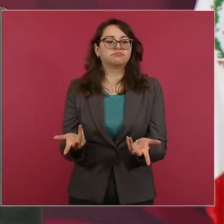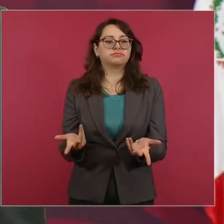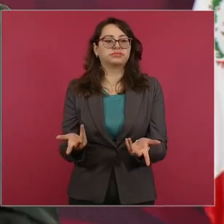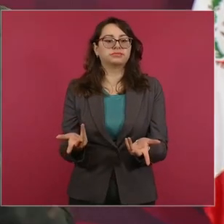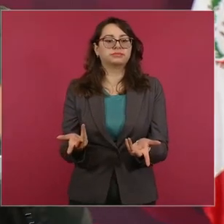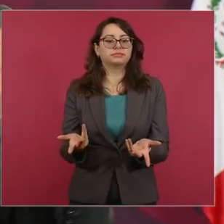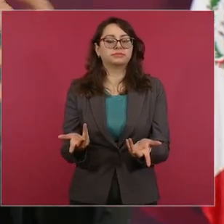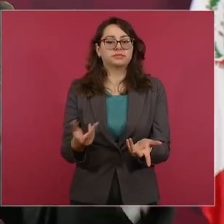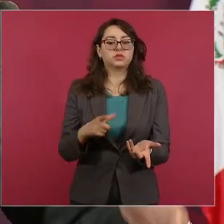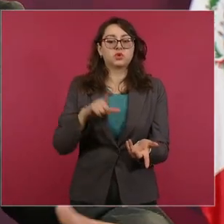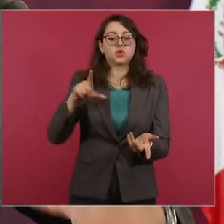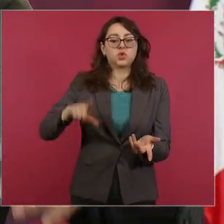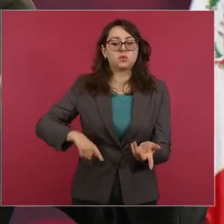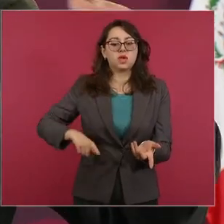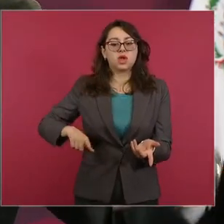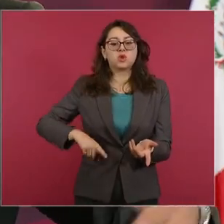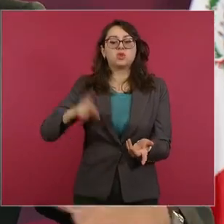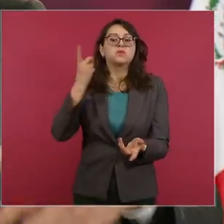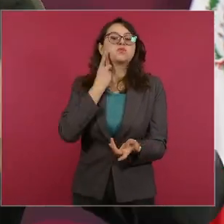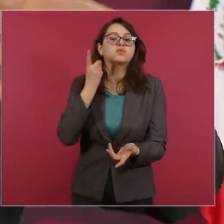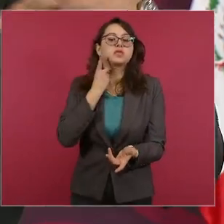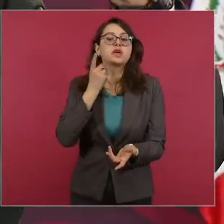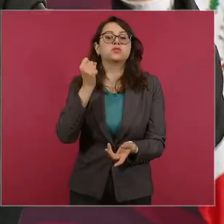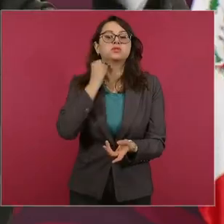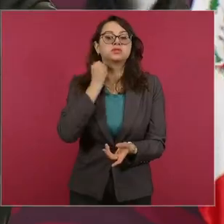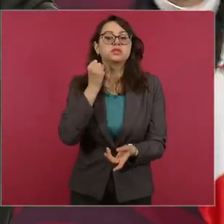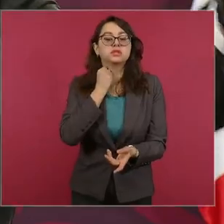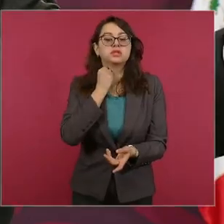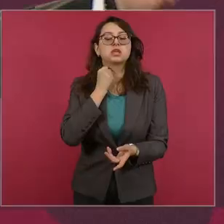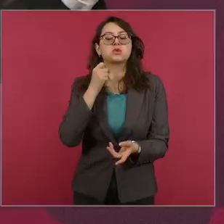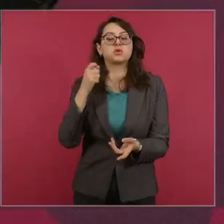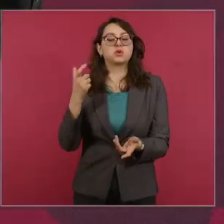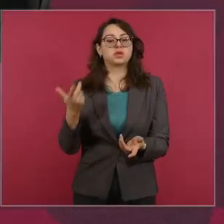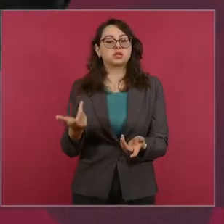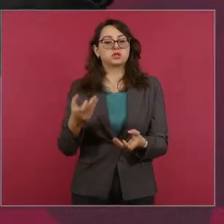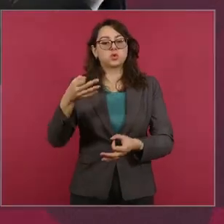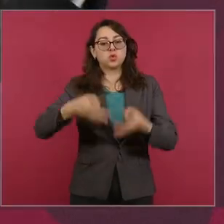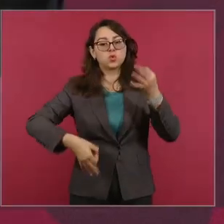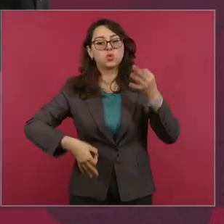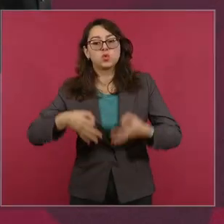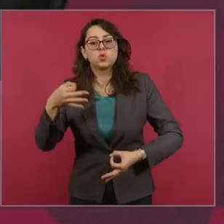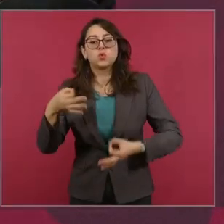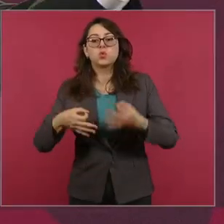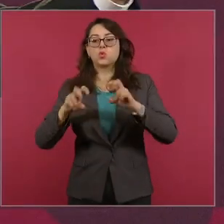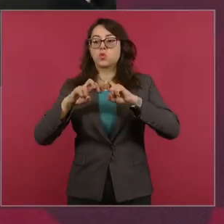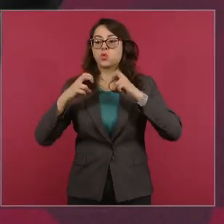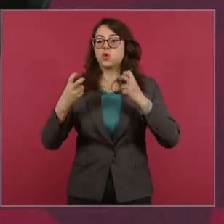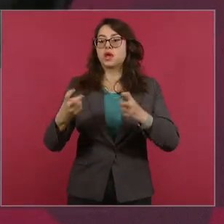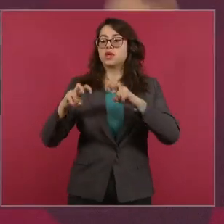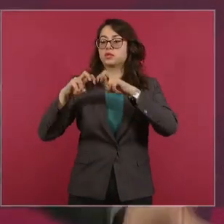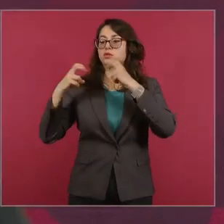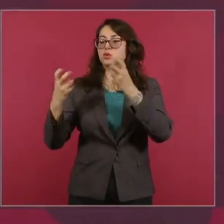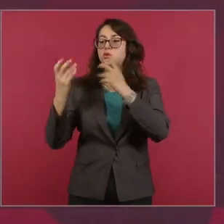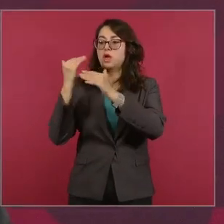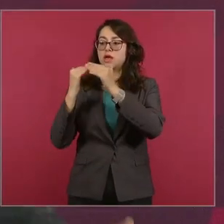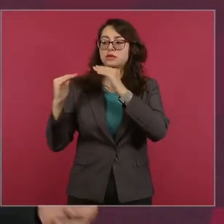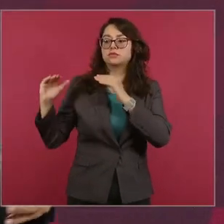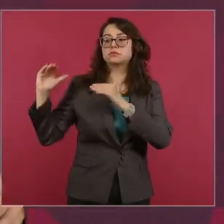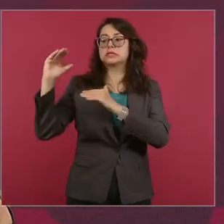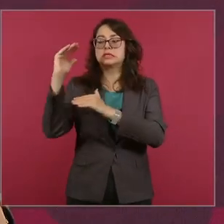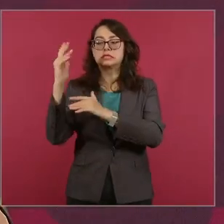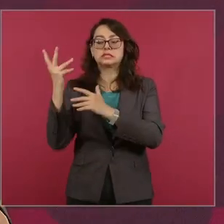de los diputados, de los senadores, de los jueces, magistrados, ministros de la Corte y de los